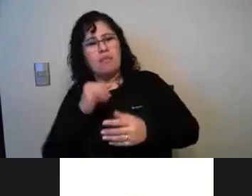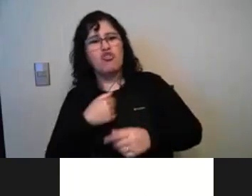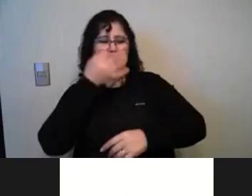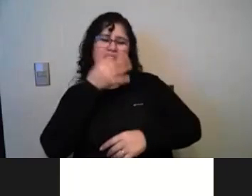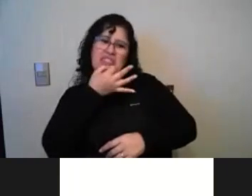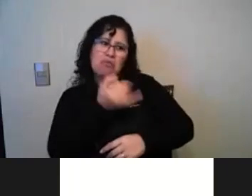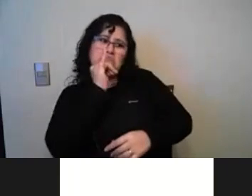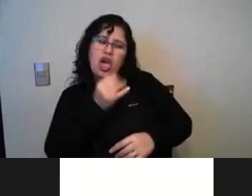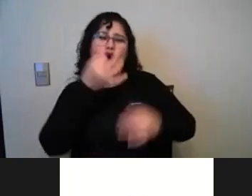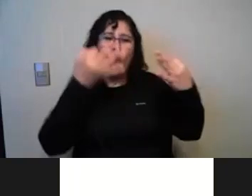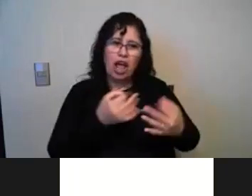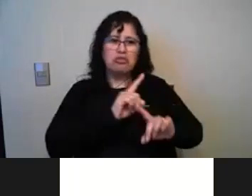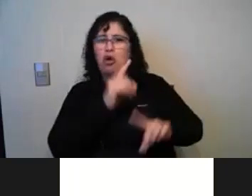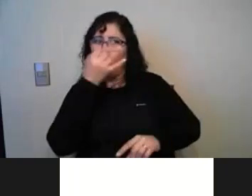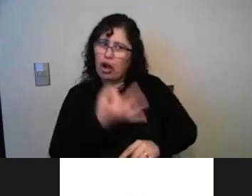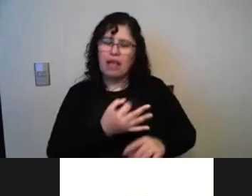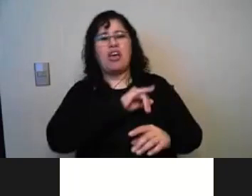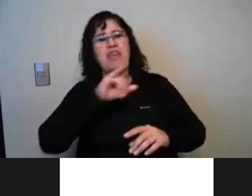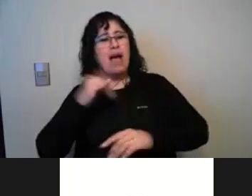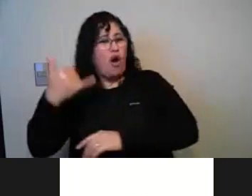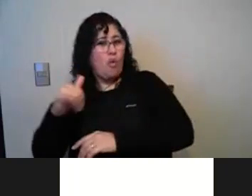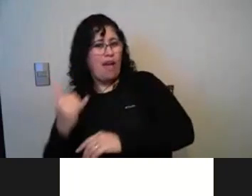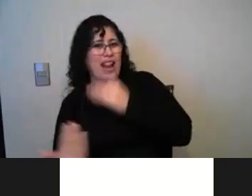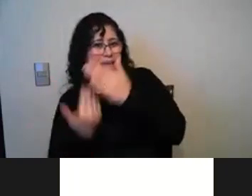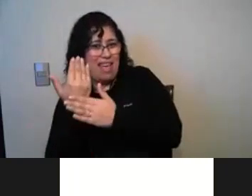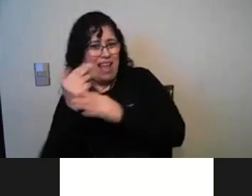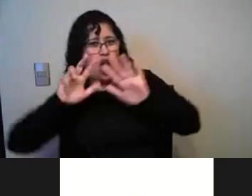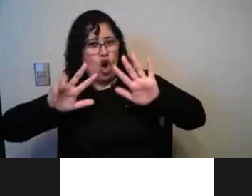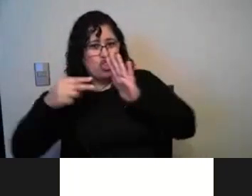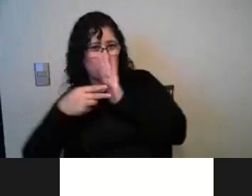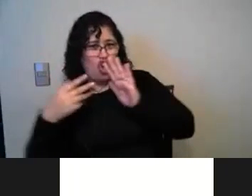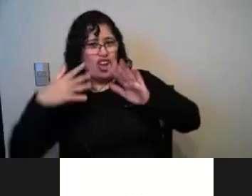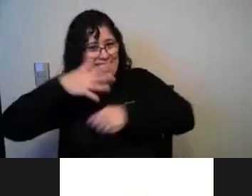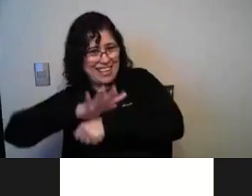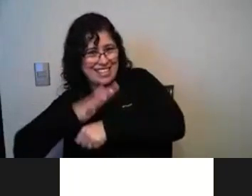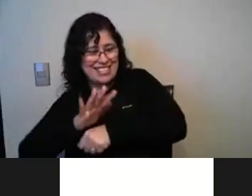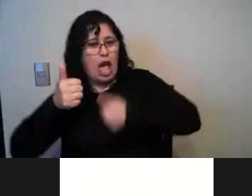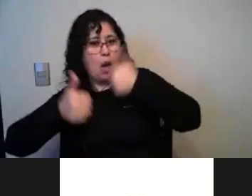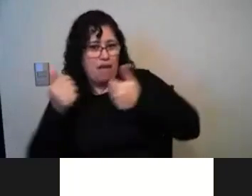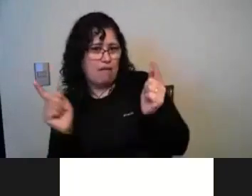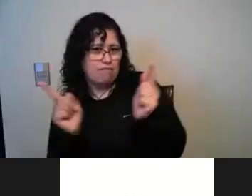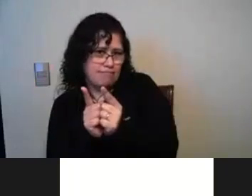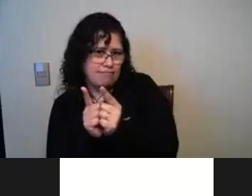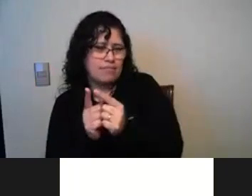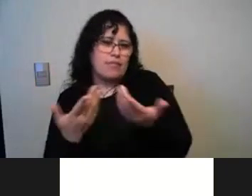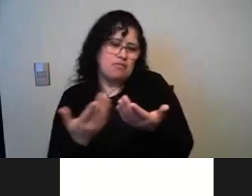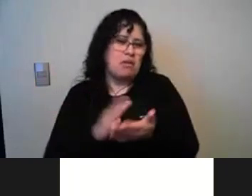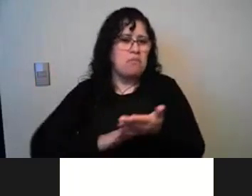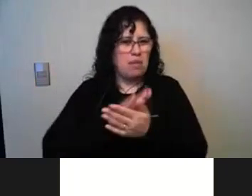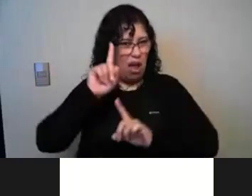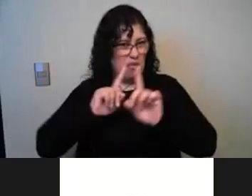día jueves a las 8:15. Eso significa que aquel que no rinda la prueba a las 8:15, la clase va a